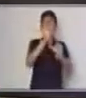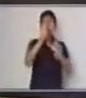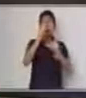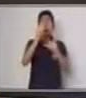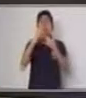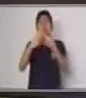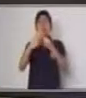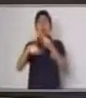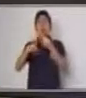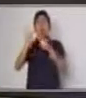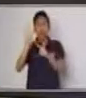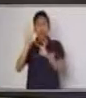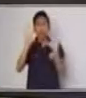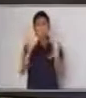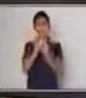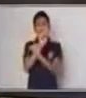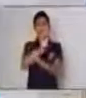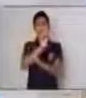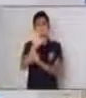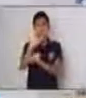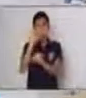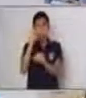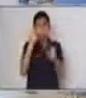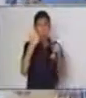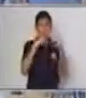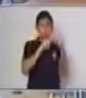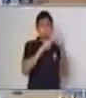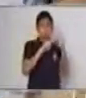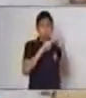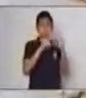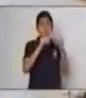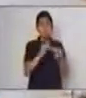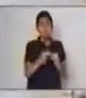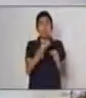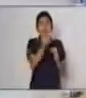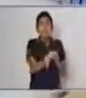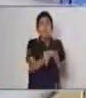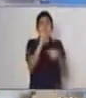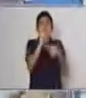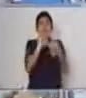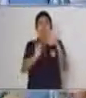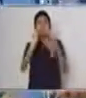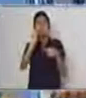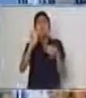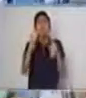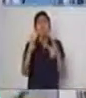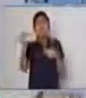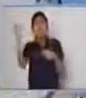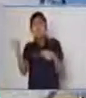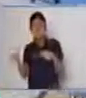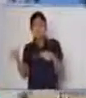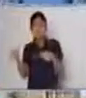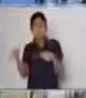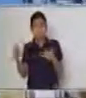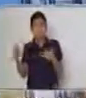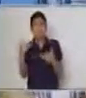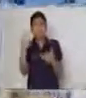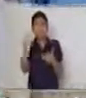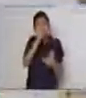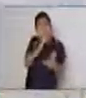45. Y 75 dividido 3 es 25, porque 25 por